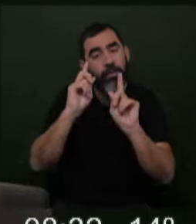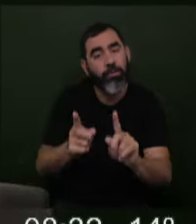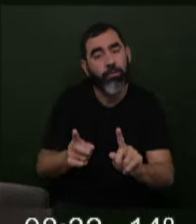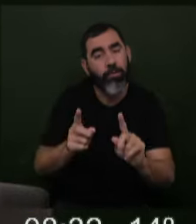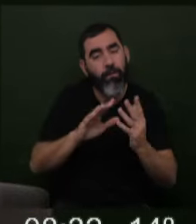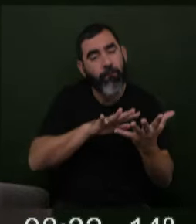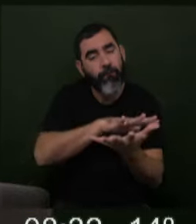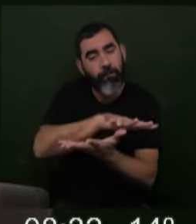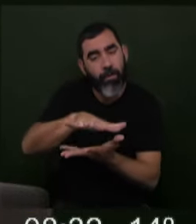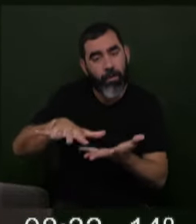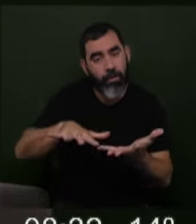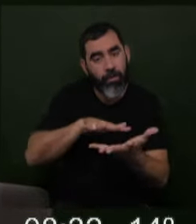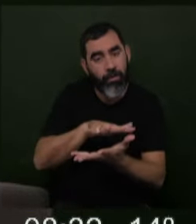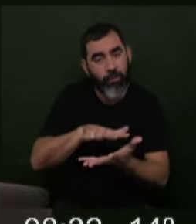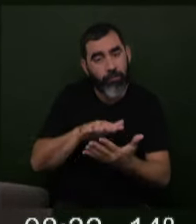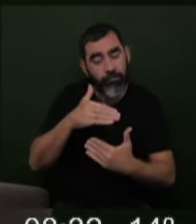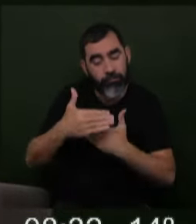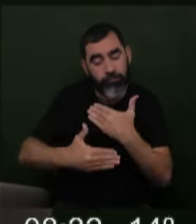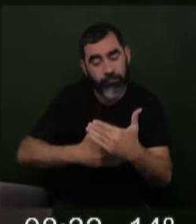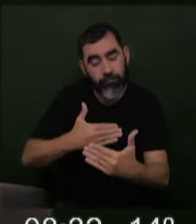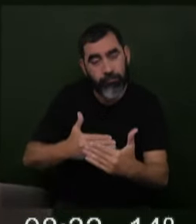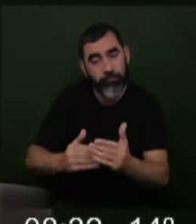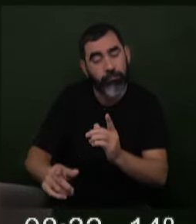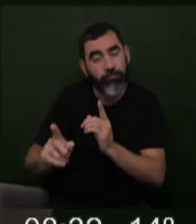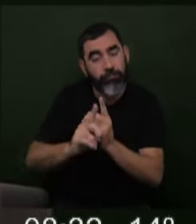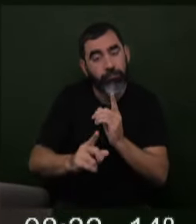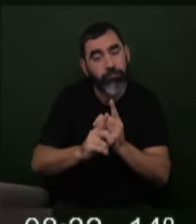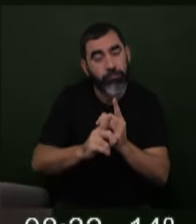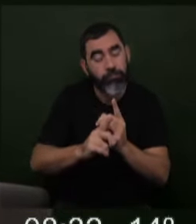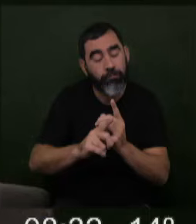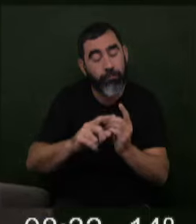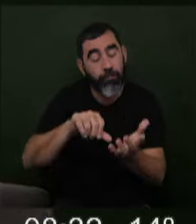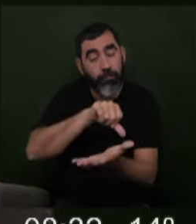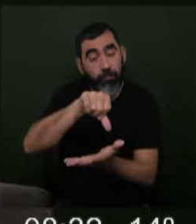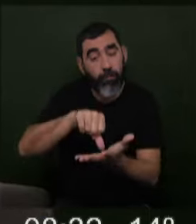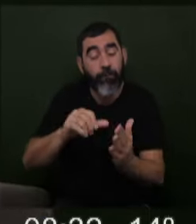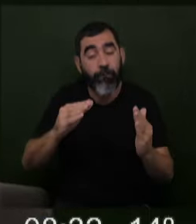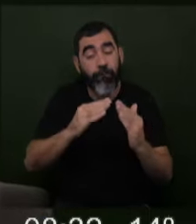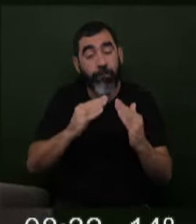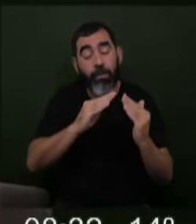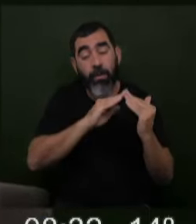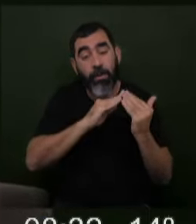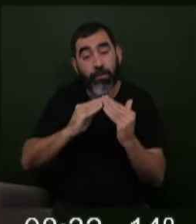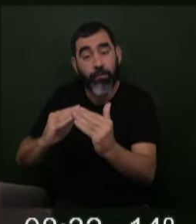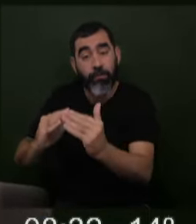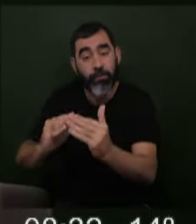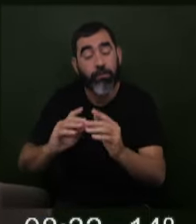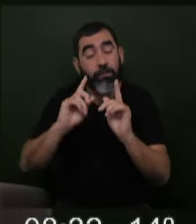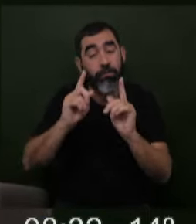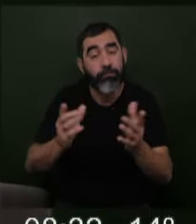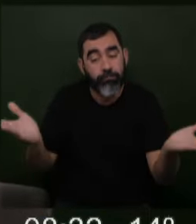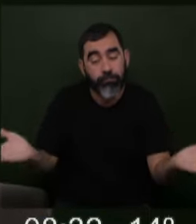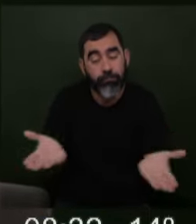al barrio porque está funcionando un consultorio de hábitat y de vivienda en Casavalle, también